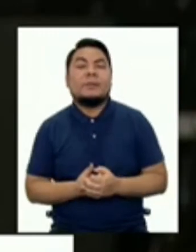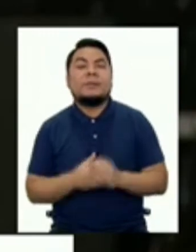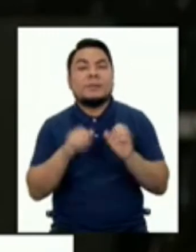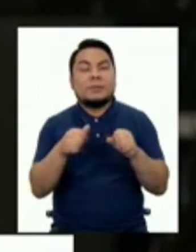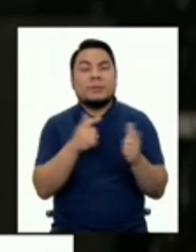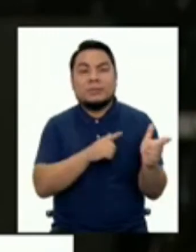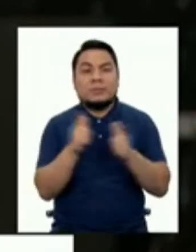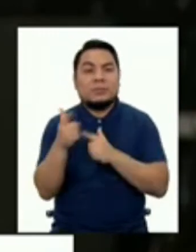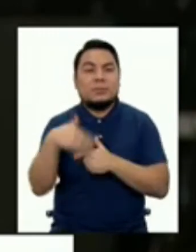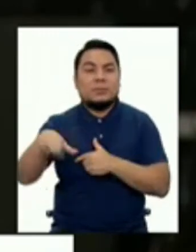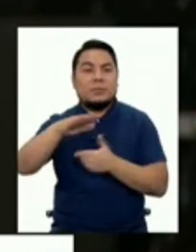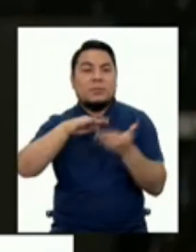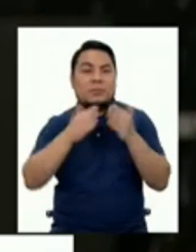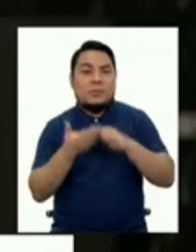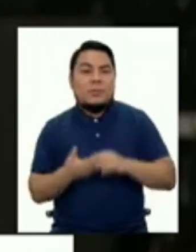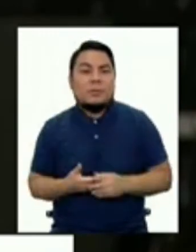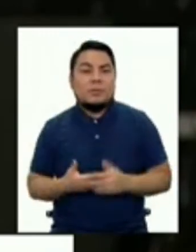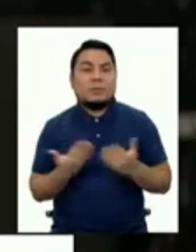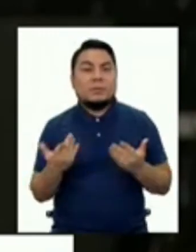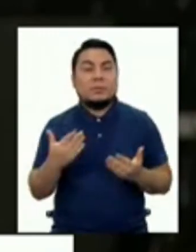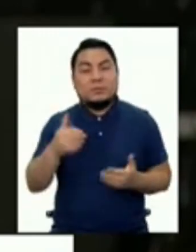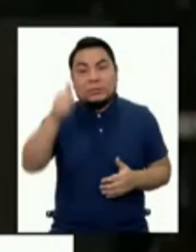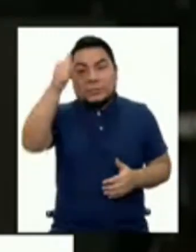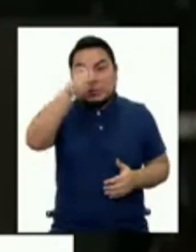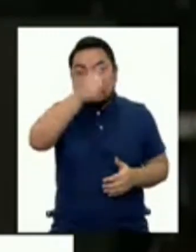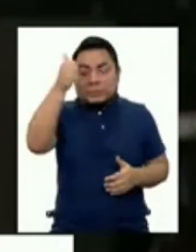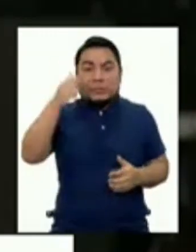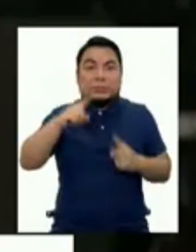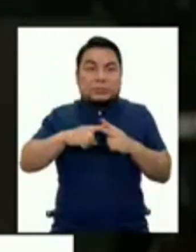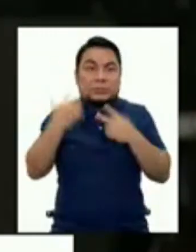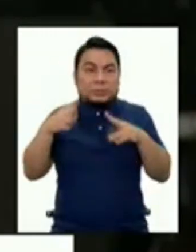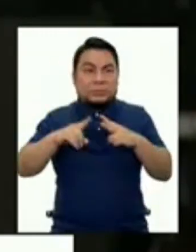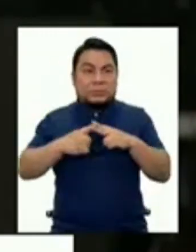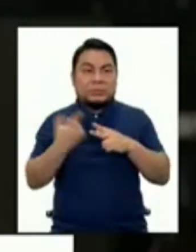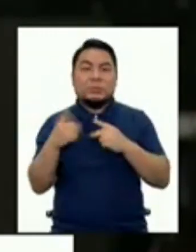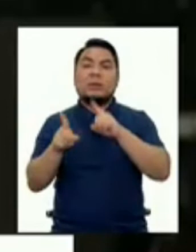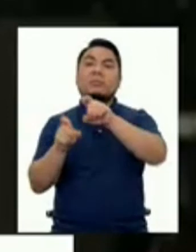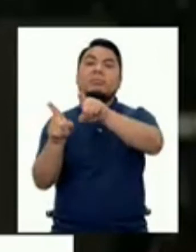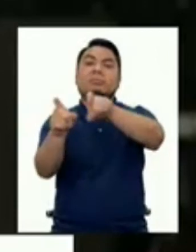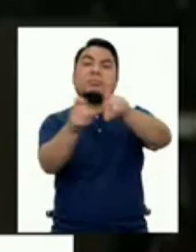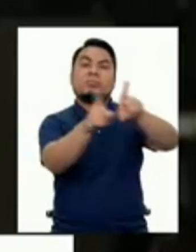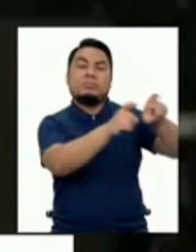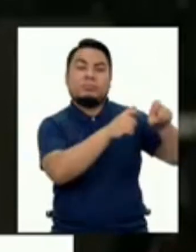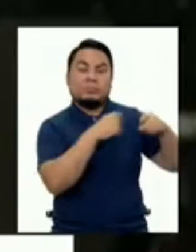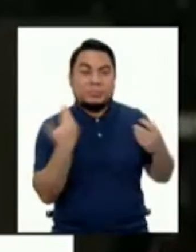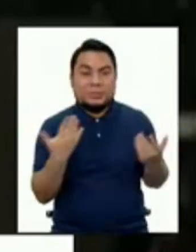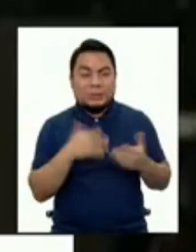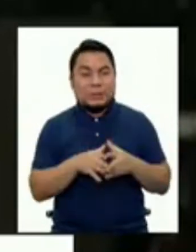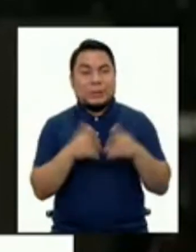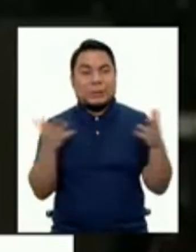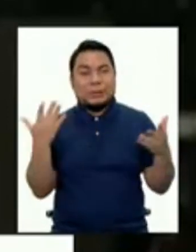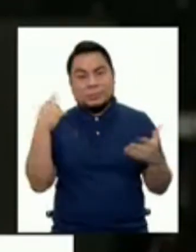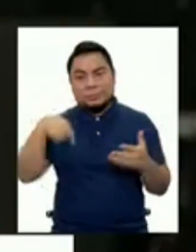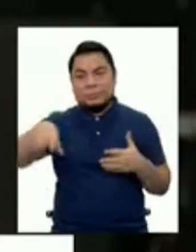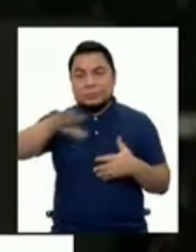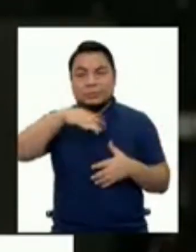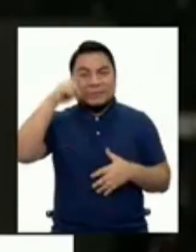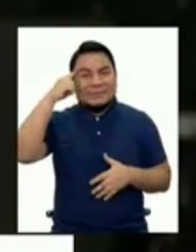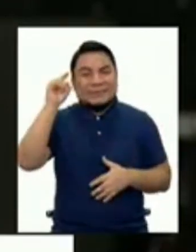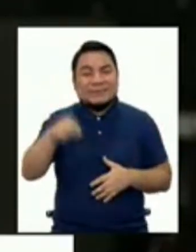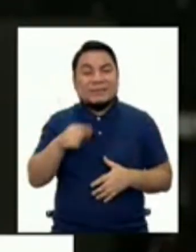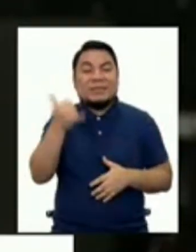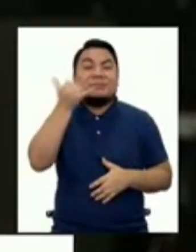a estar a disposición de la población. El domingo también hemos iniciado una encuesta nacional aprovechando la gran penetración de